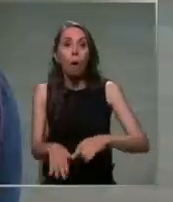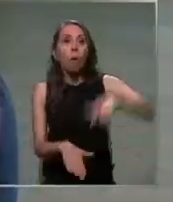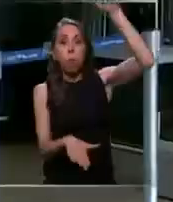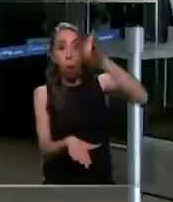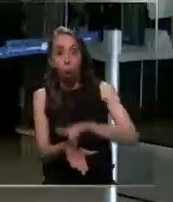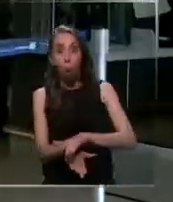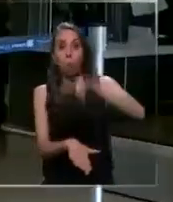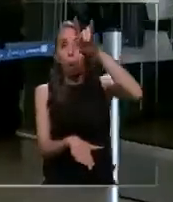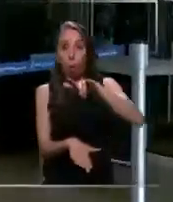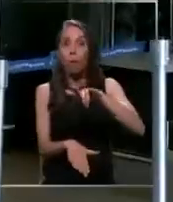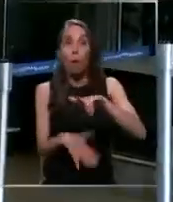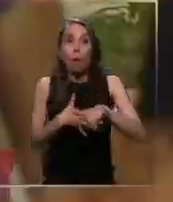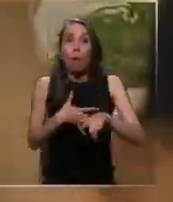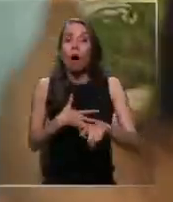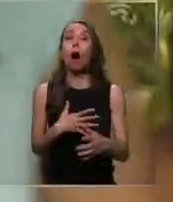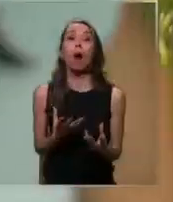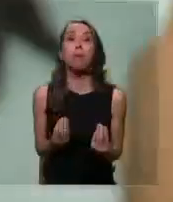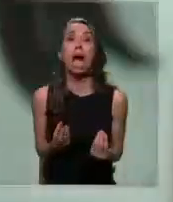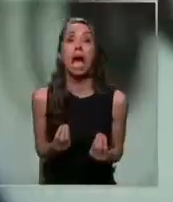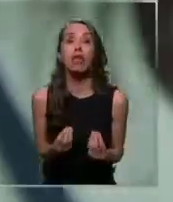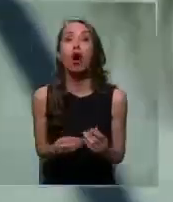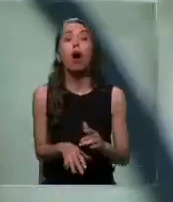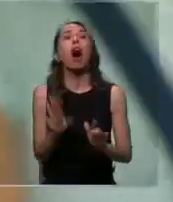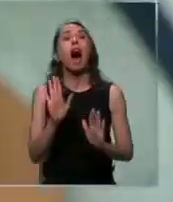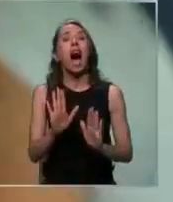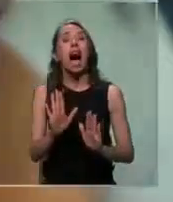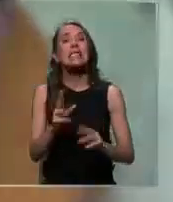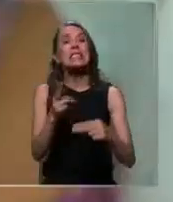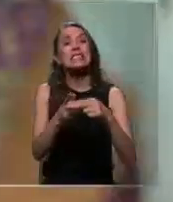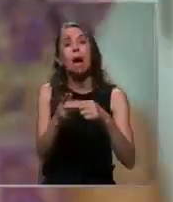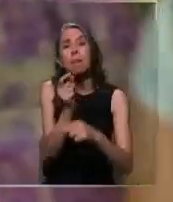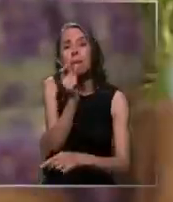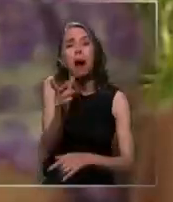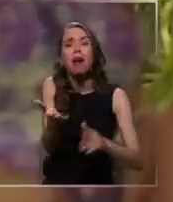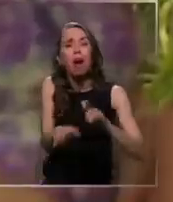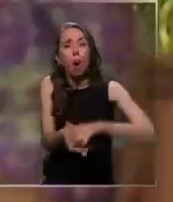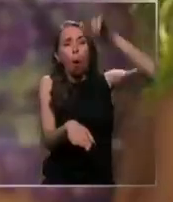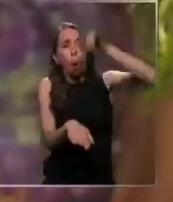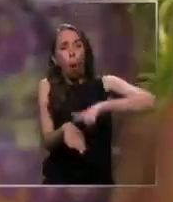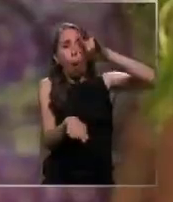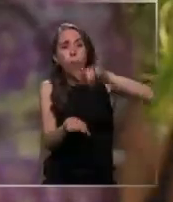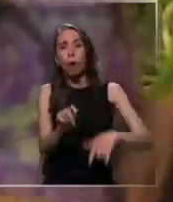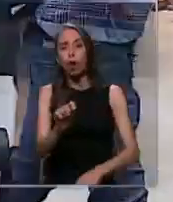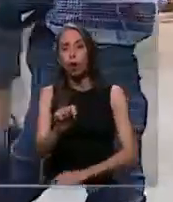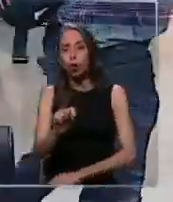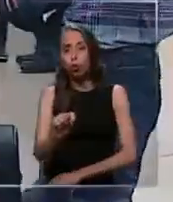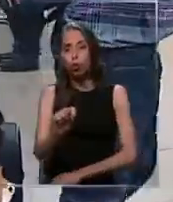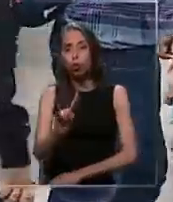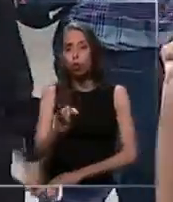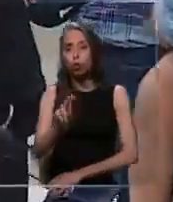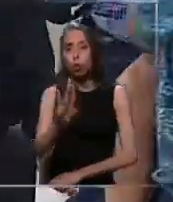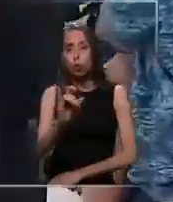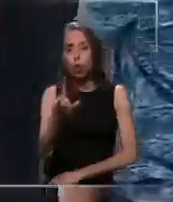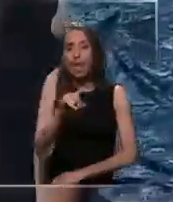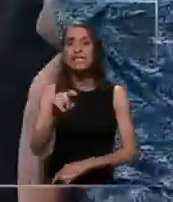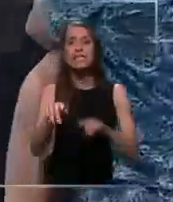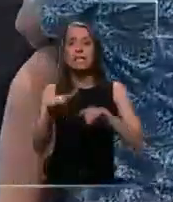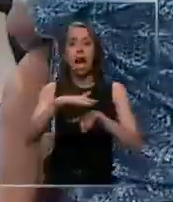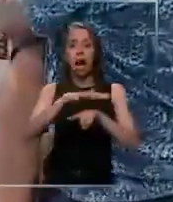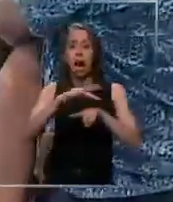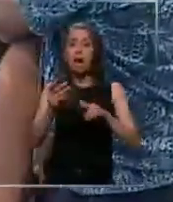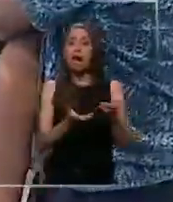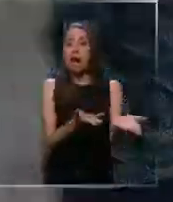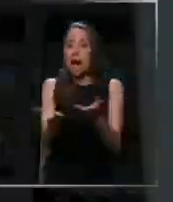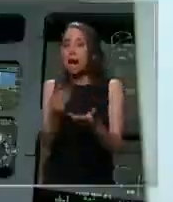sobre todo. De miedo. Pero las turbulencias son completamente normales durante los vuelos y son los mismos profesionales del aire que nos